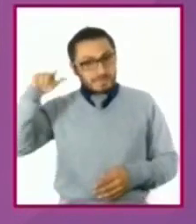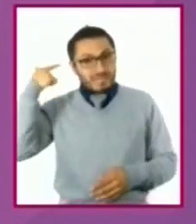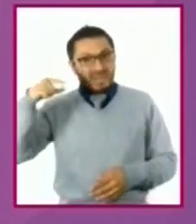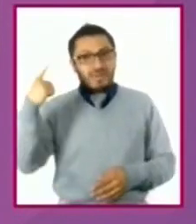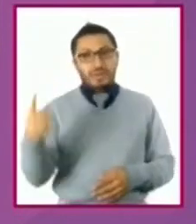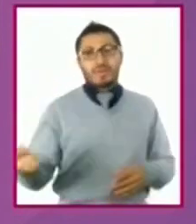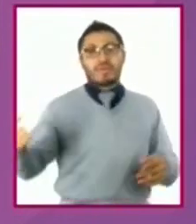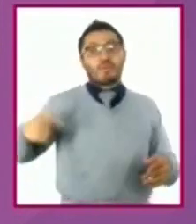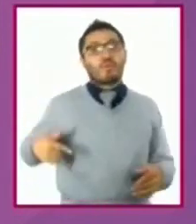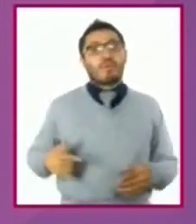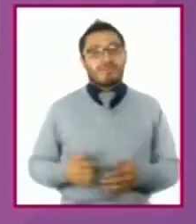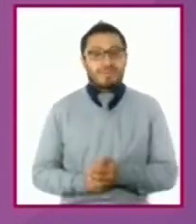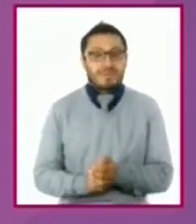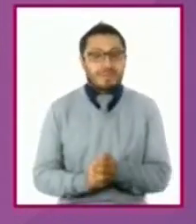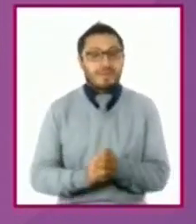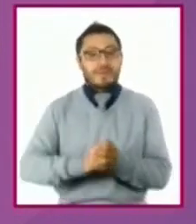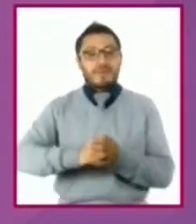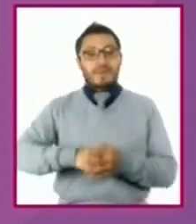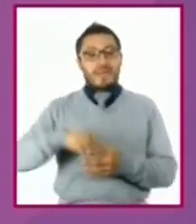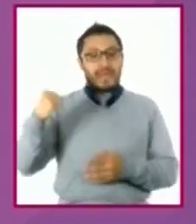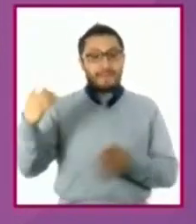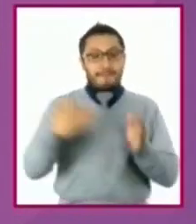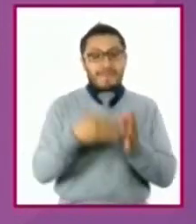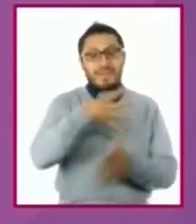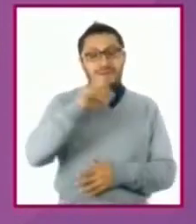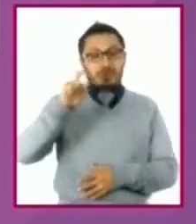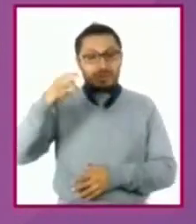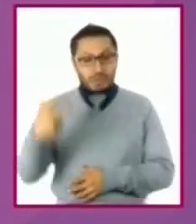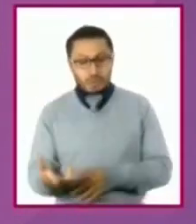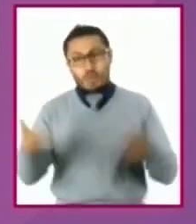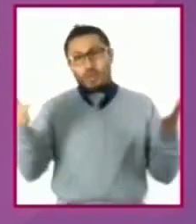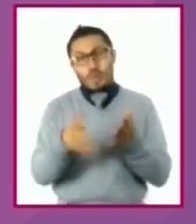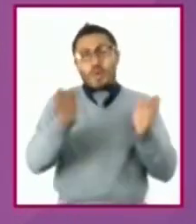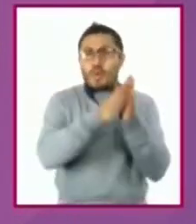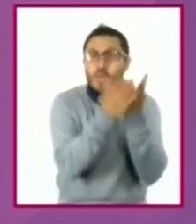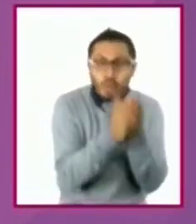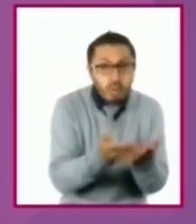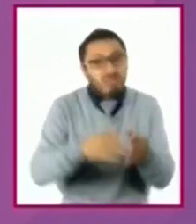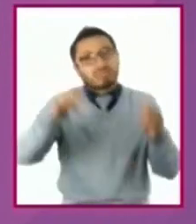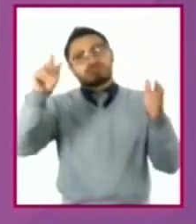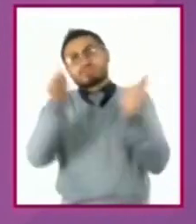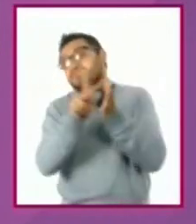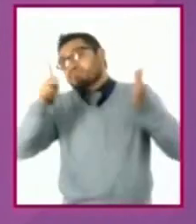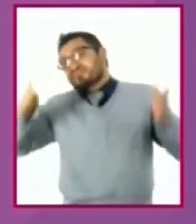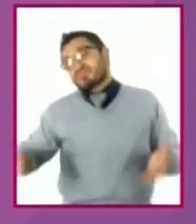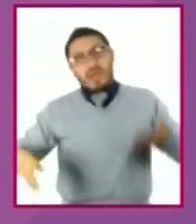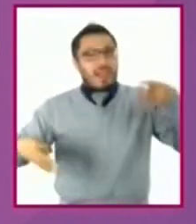solo cuentos, también hizo novelas, crónicas, artículos periodísticos y mucho teatro.